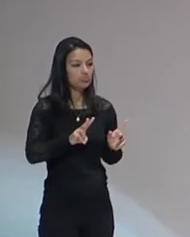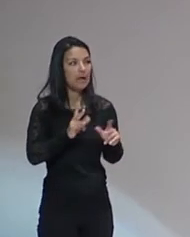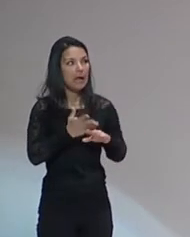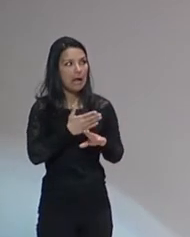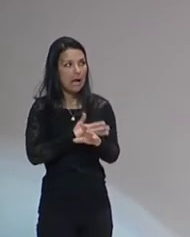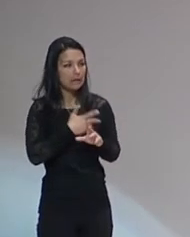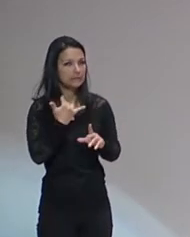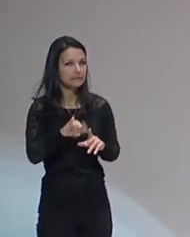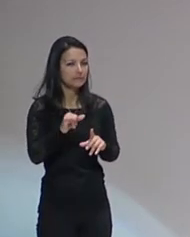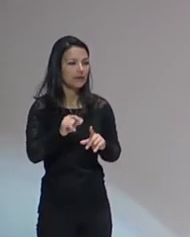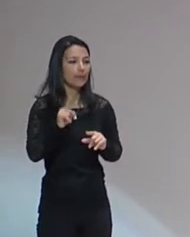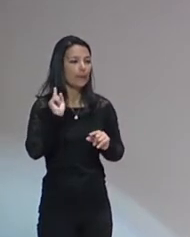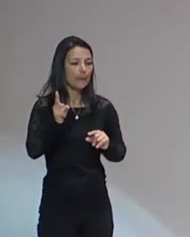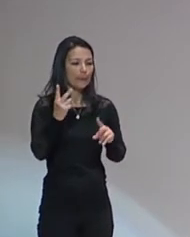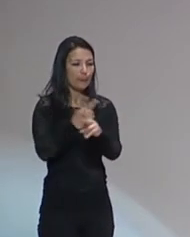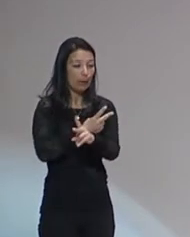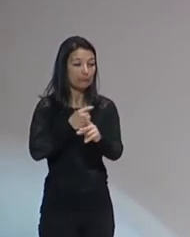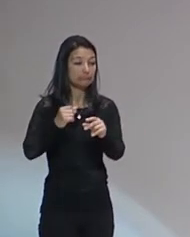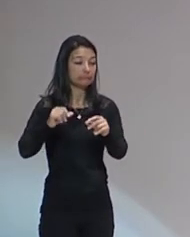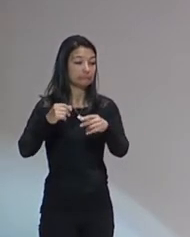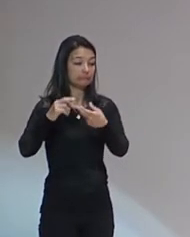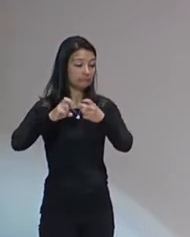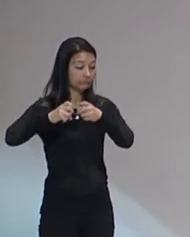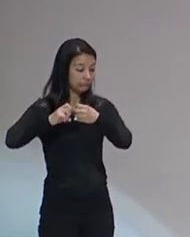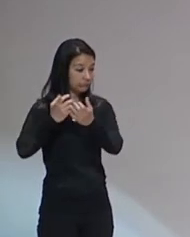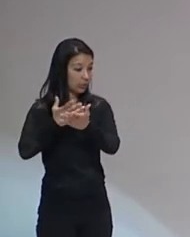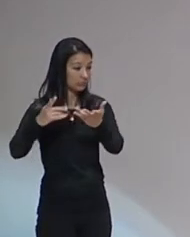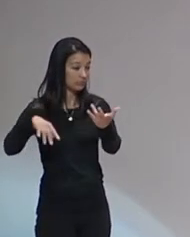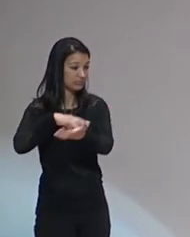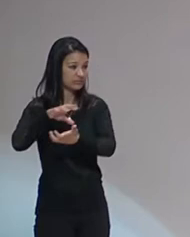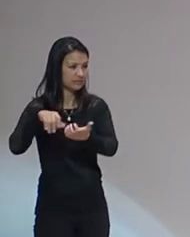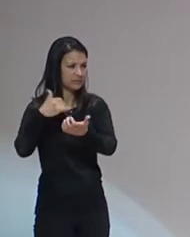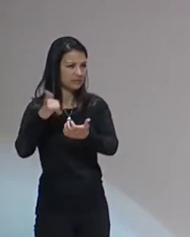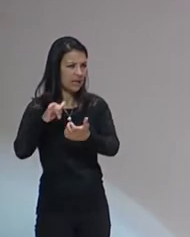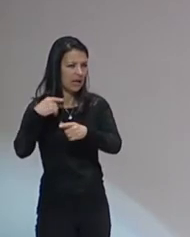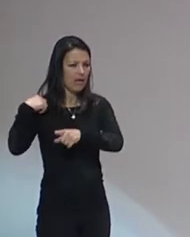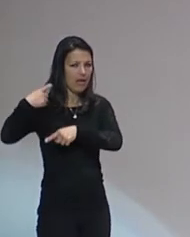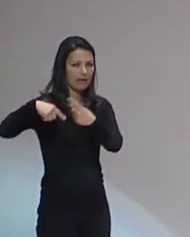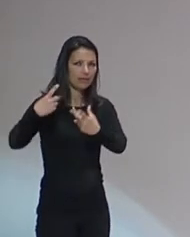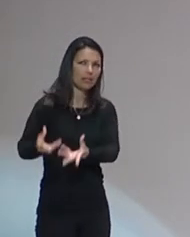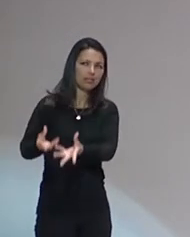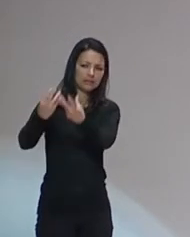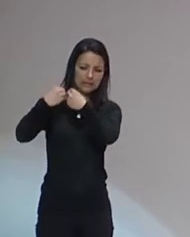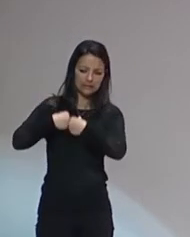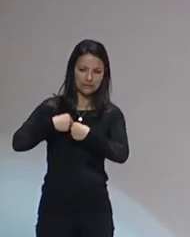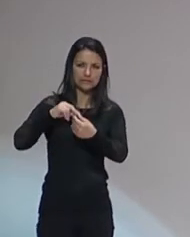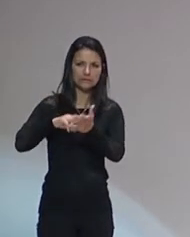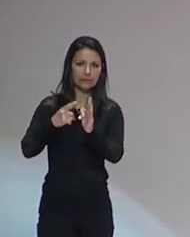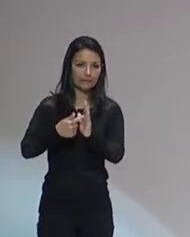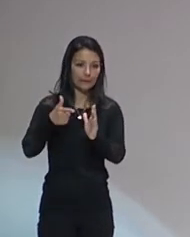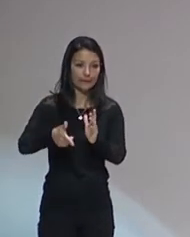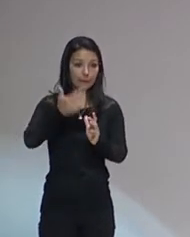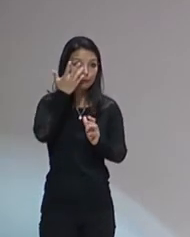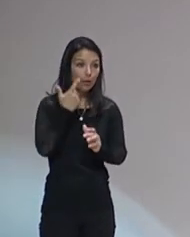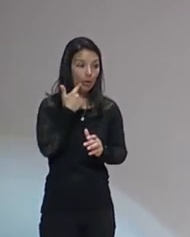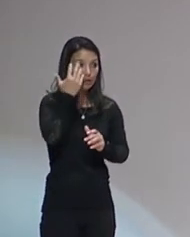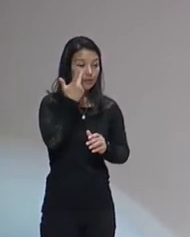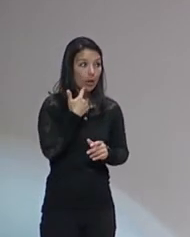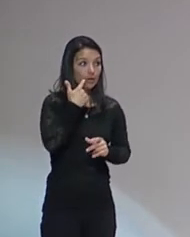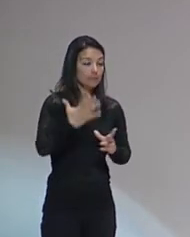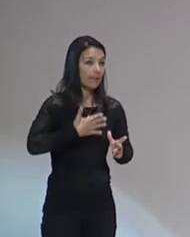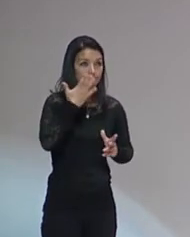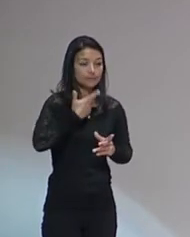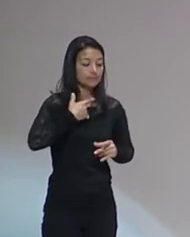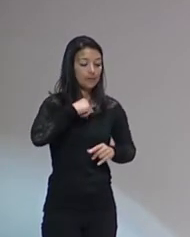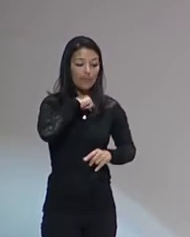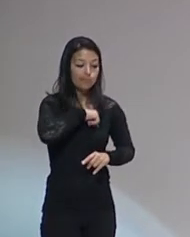del conflicto armado y que hoy se han vuelto cultura y se han vuelto parte del día a día de las personas